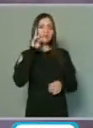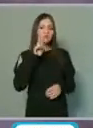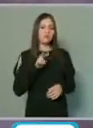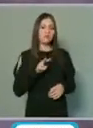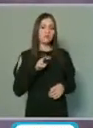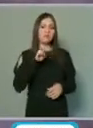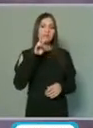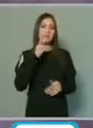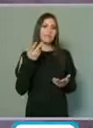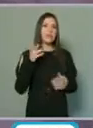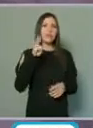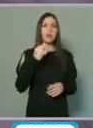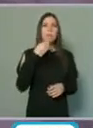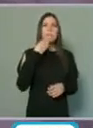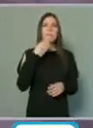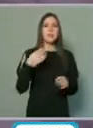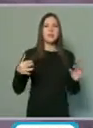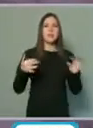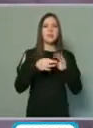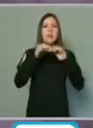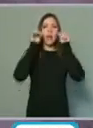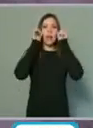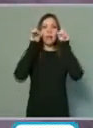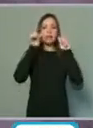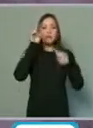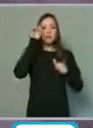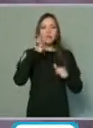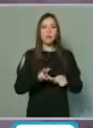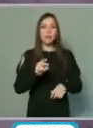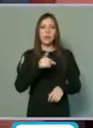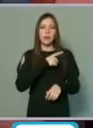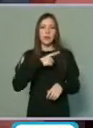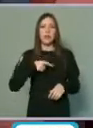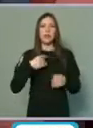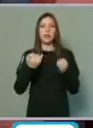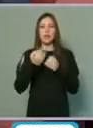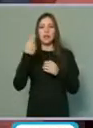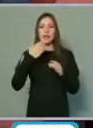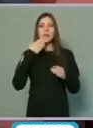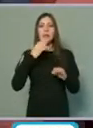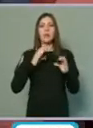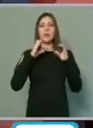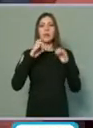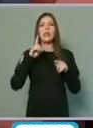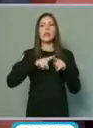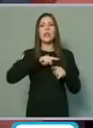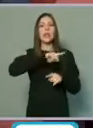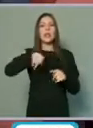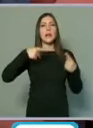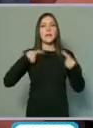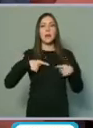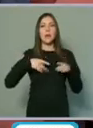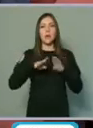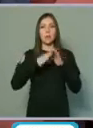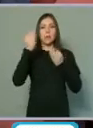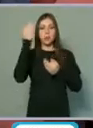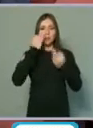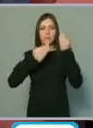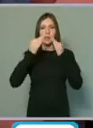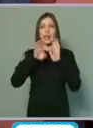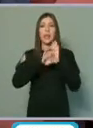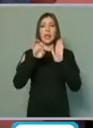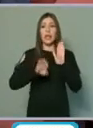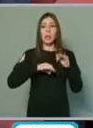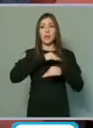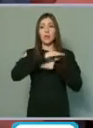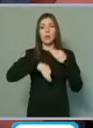atención a nuestra parte verbal, ¿no? Y también recordar que tendríamos que ser súper coherentes con quiénes somos. ¿Esto qué quiere decir? Que si